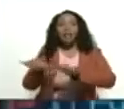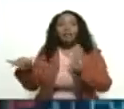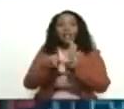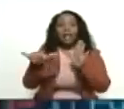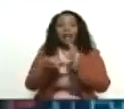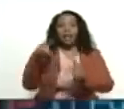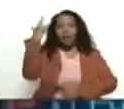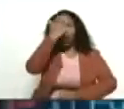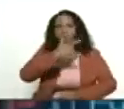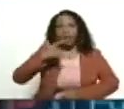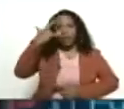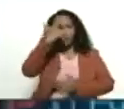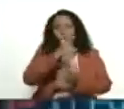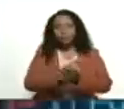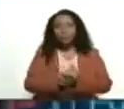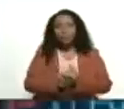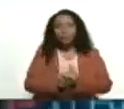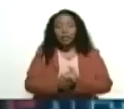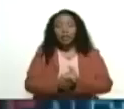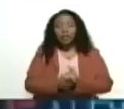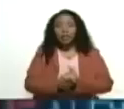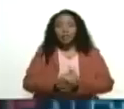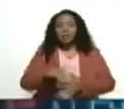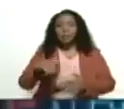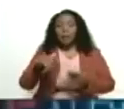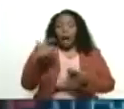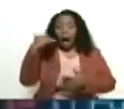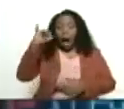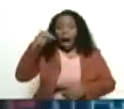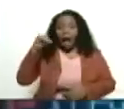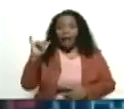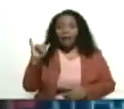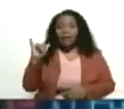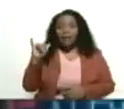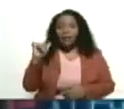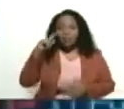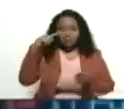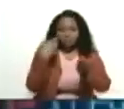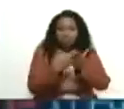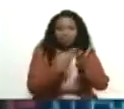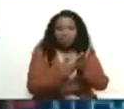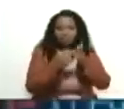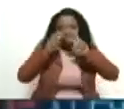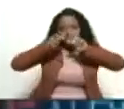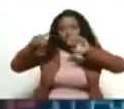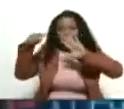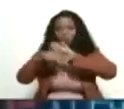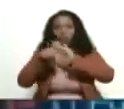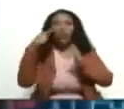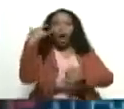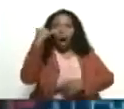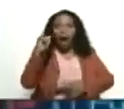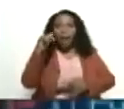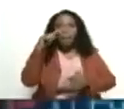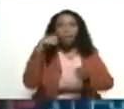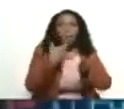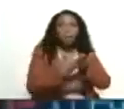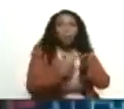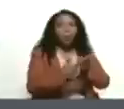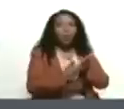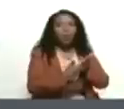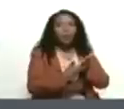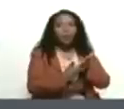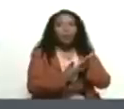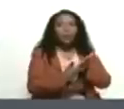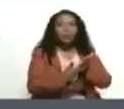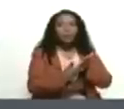Norteamérica, donde se ha venido comprobando fehacientemente la condición de diplomático Alex